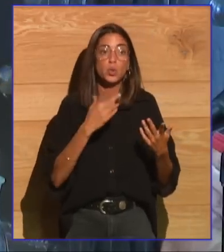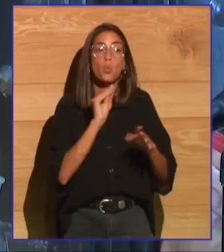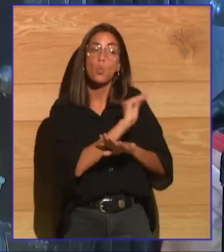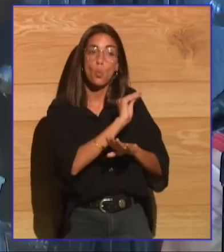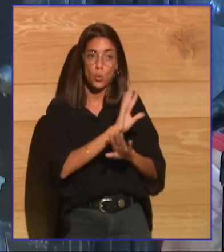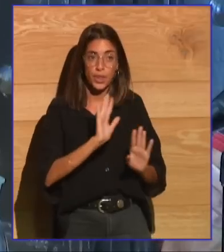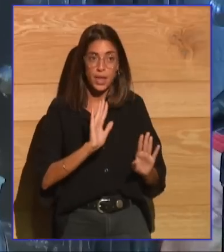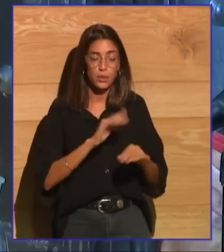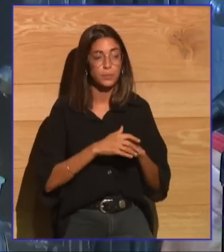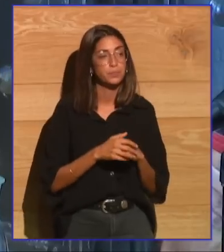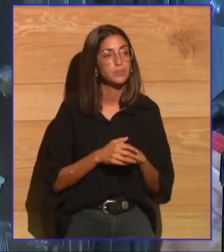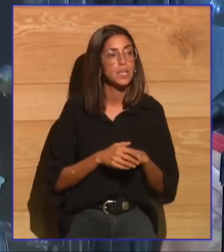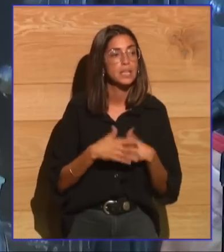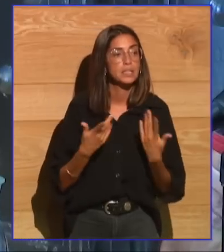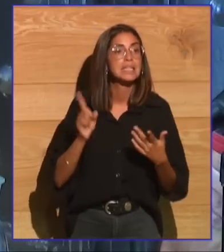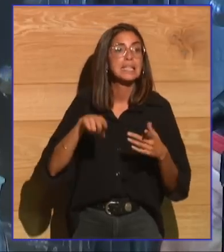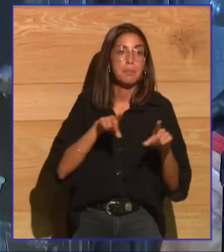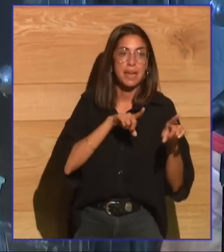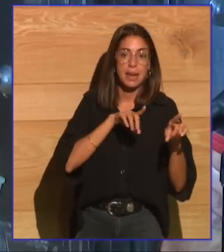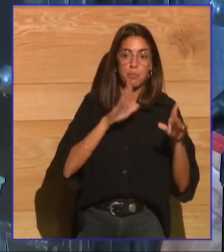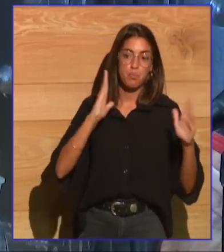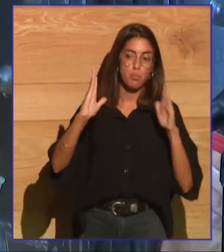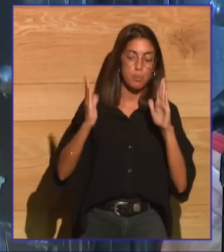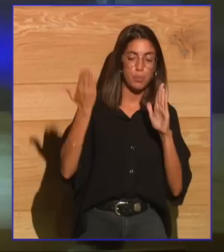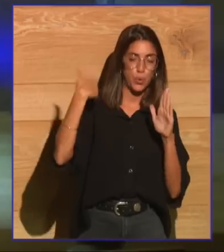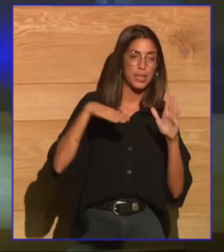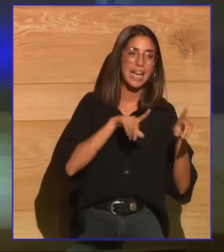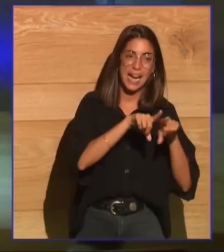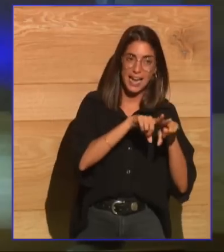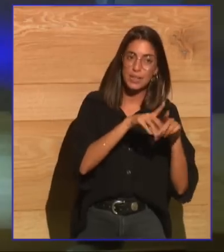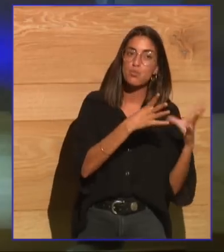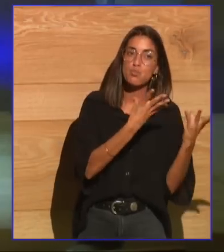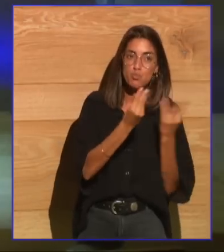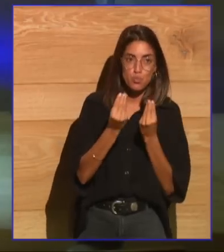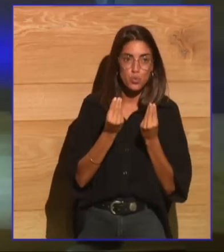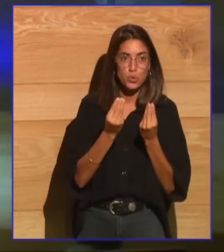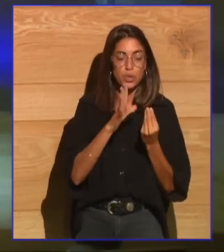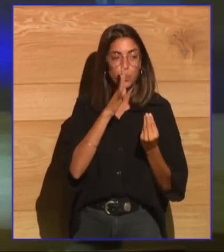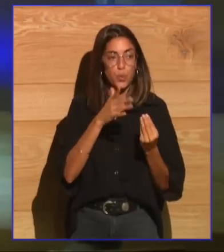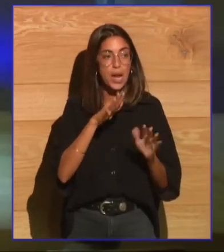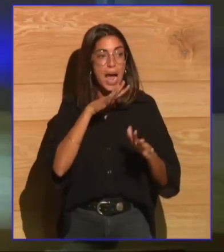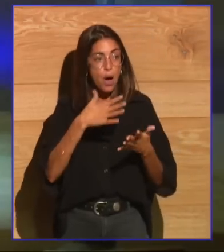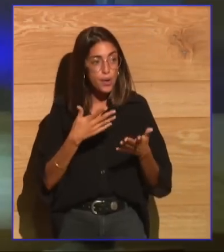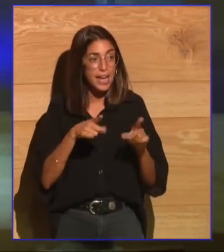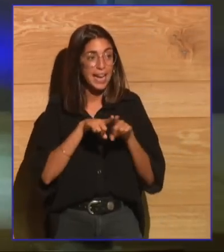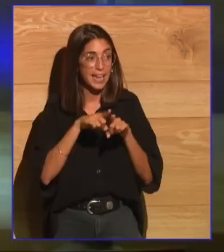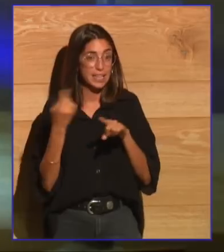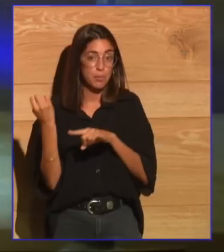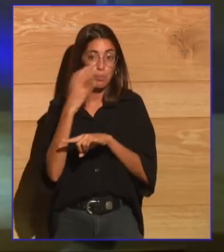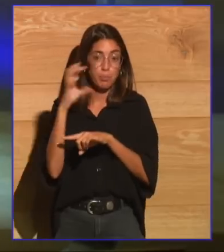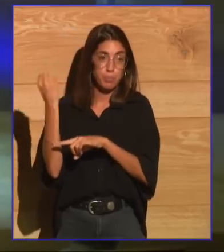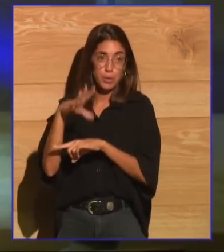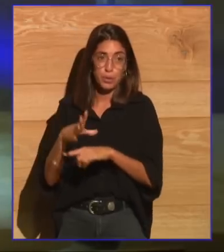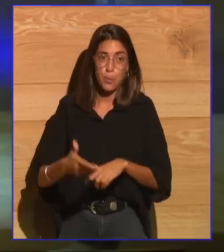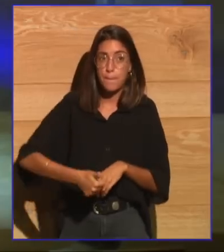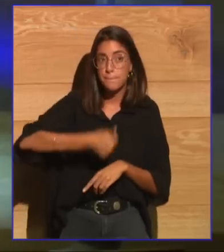de críticas en su momento bueno eso sí que digas la proyección que hay ahora de las críticas pero exactamente las mismas críticas